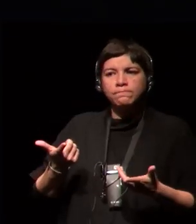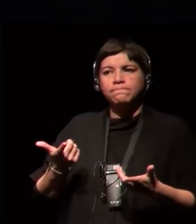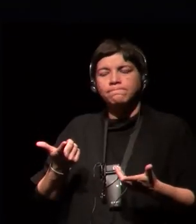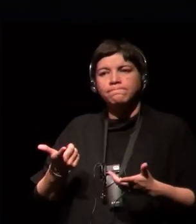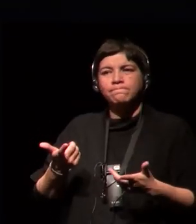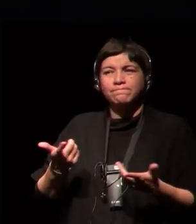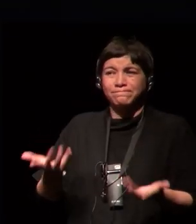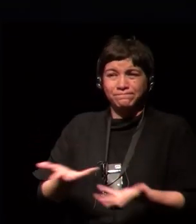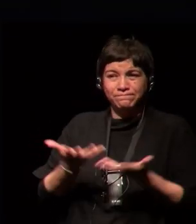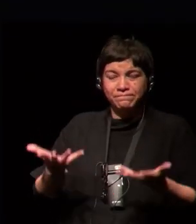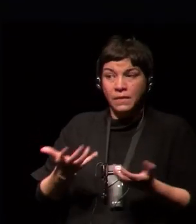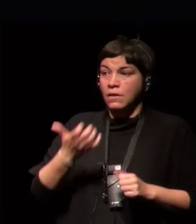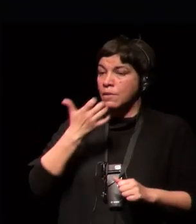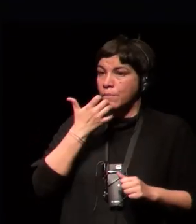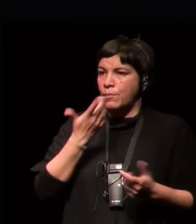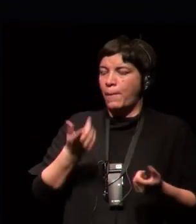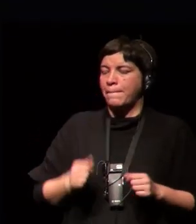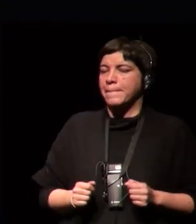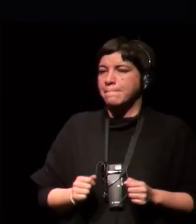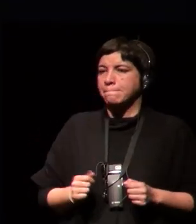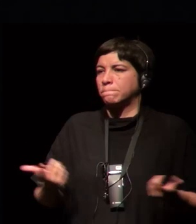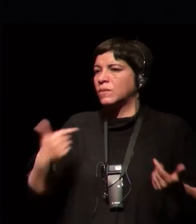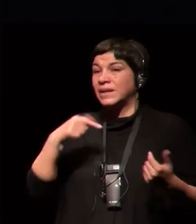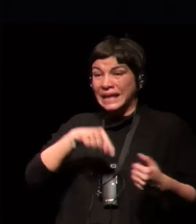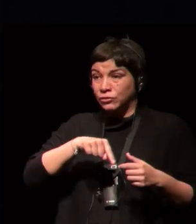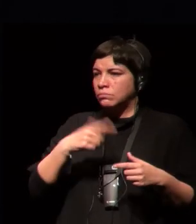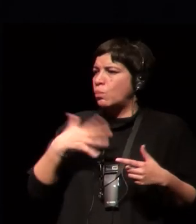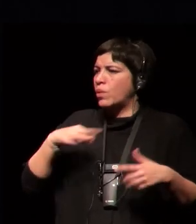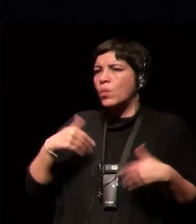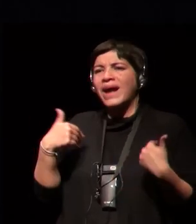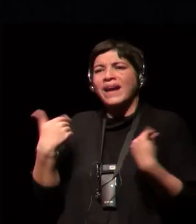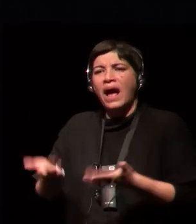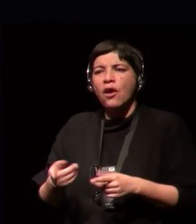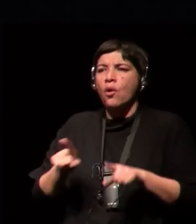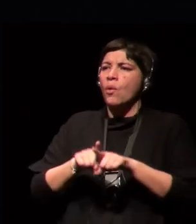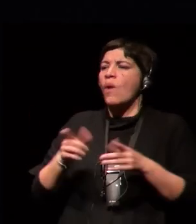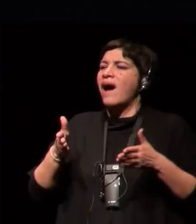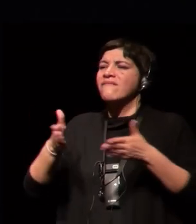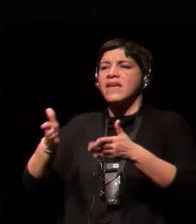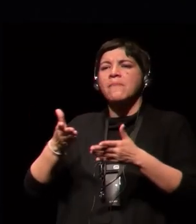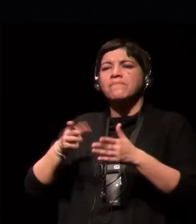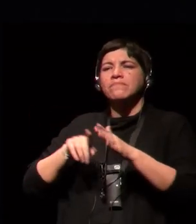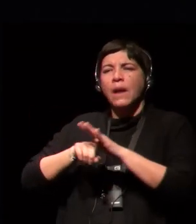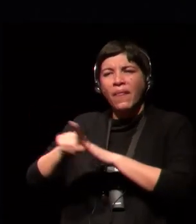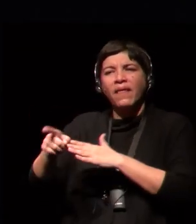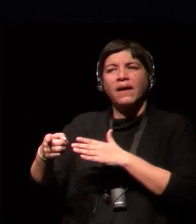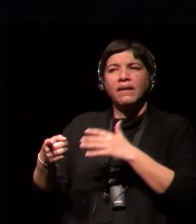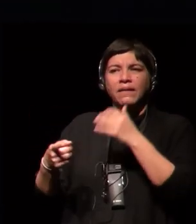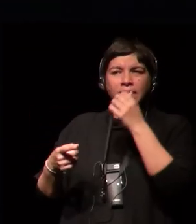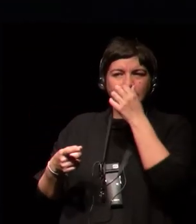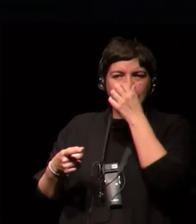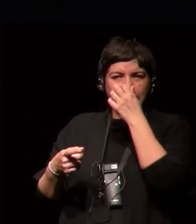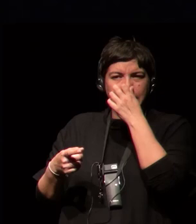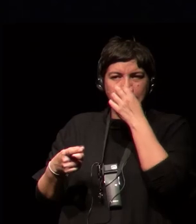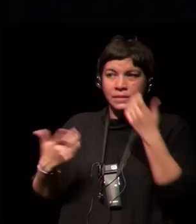puede ser un regalo, una vía de avanzar hacia if mentored el empoderamiento. Can alert